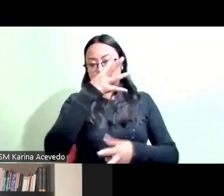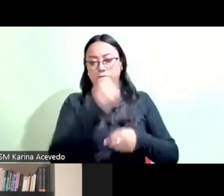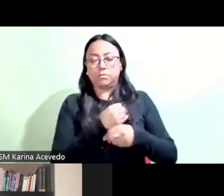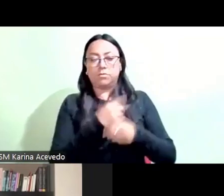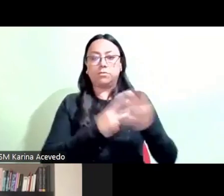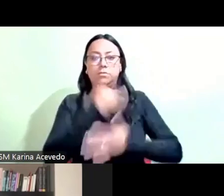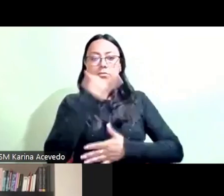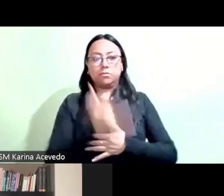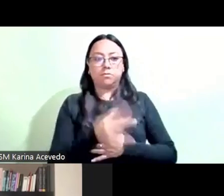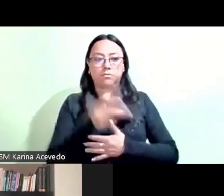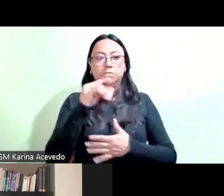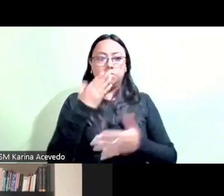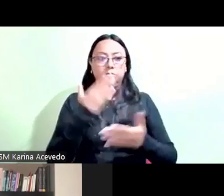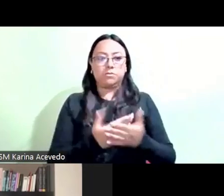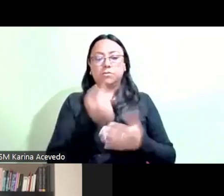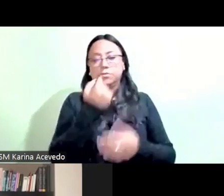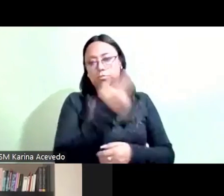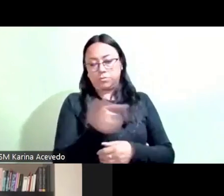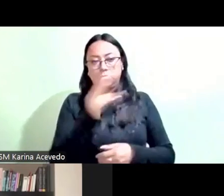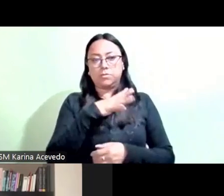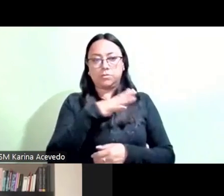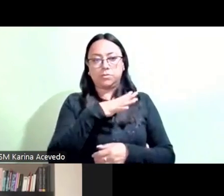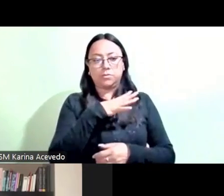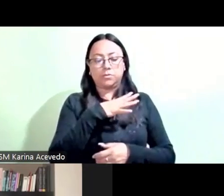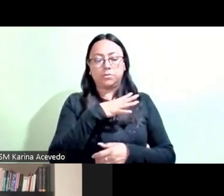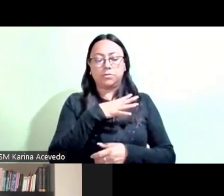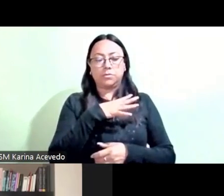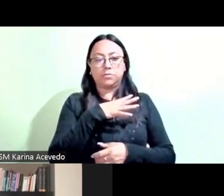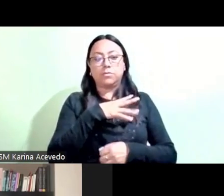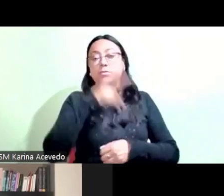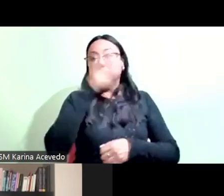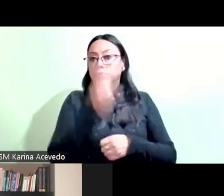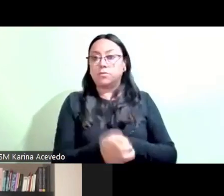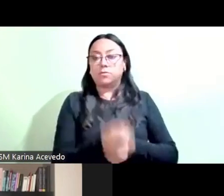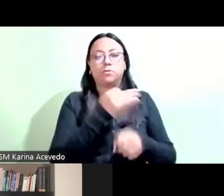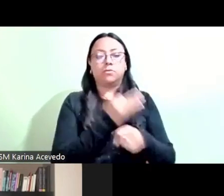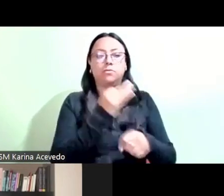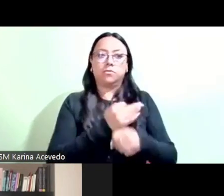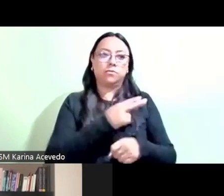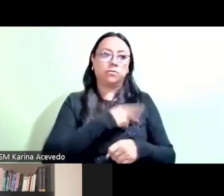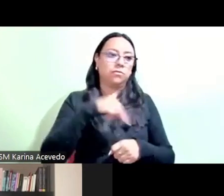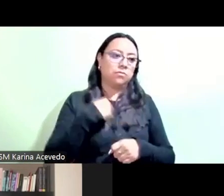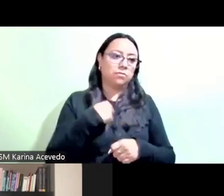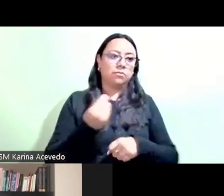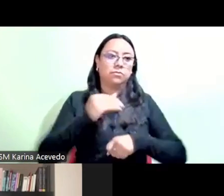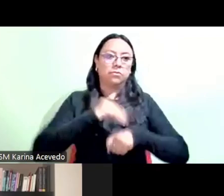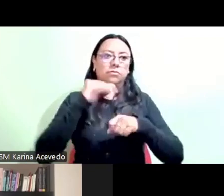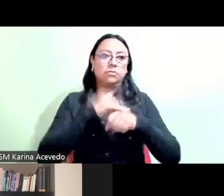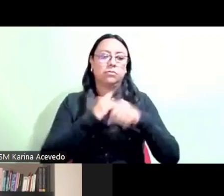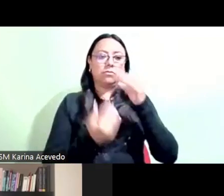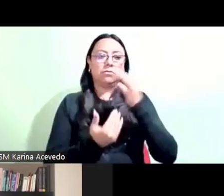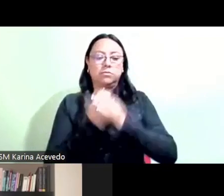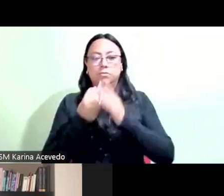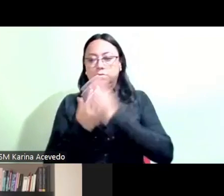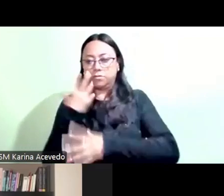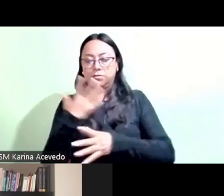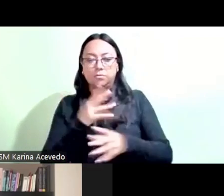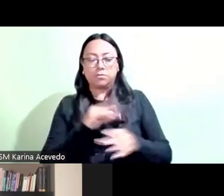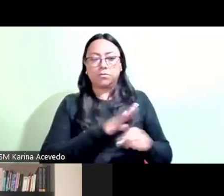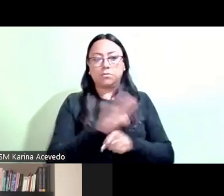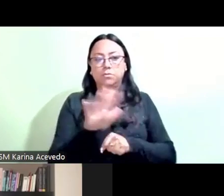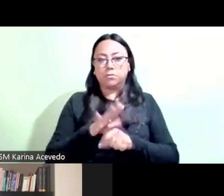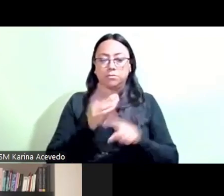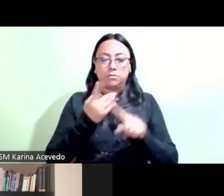su consideración, motivo por el cual no se consideró la actualización de alguna de las causales de desechamiento previstas en el